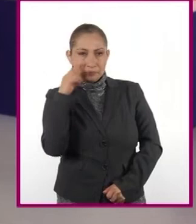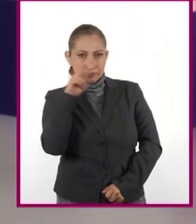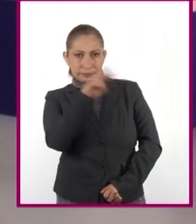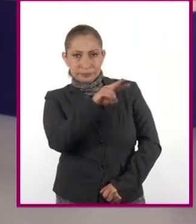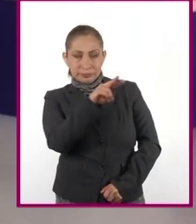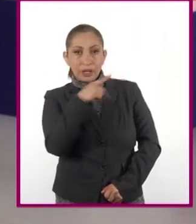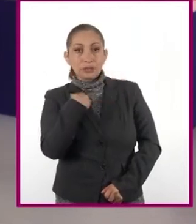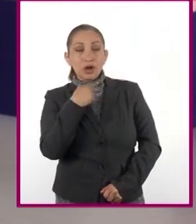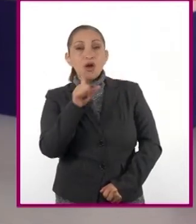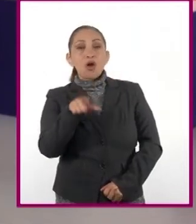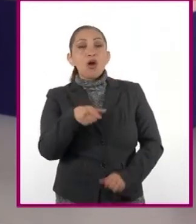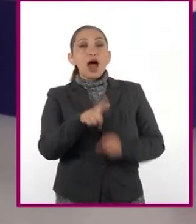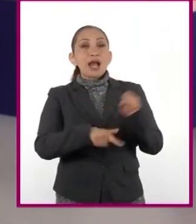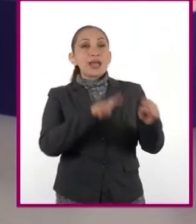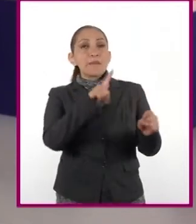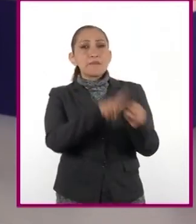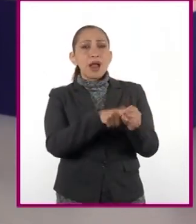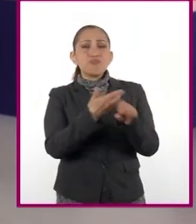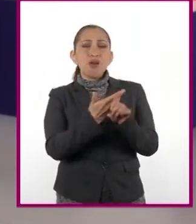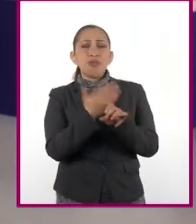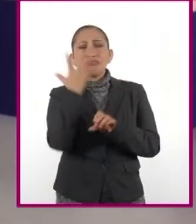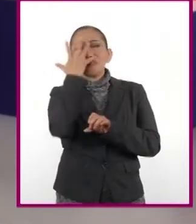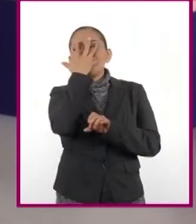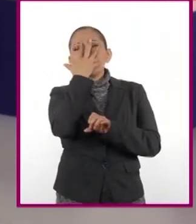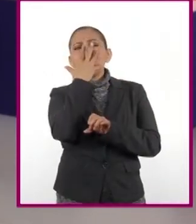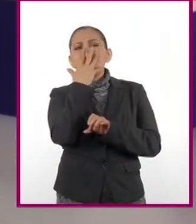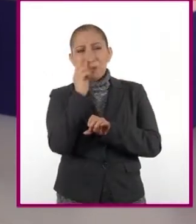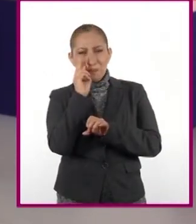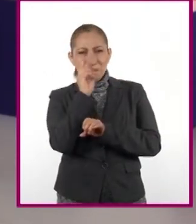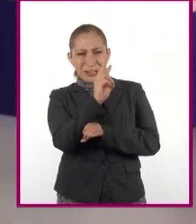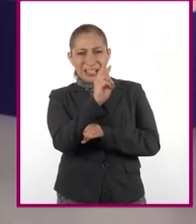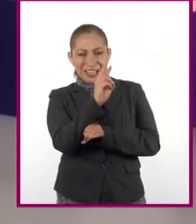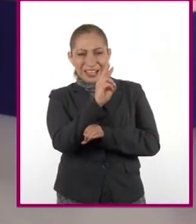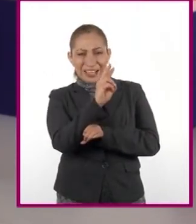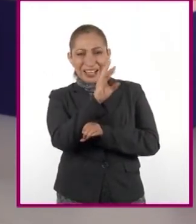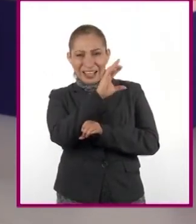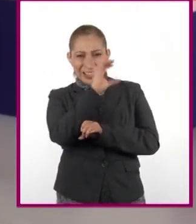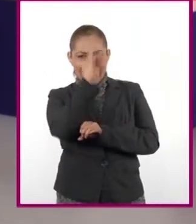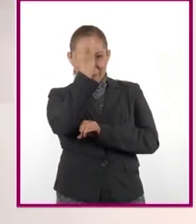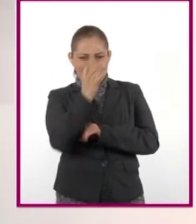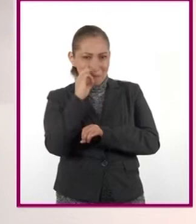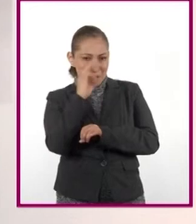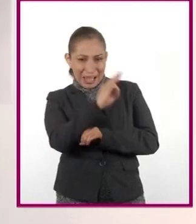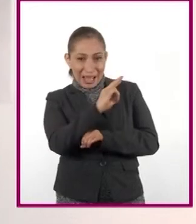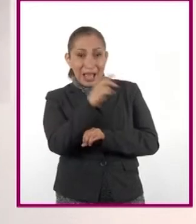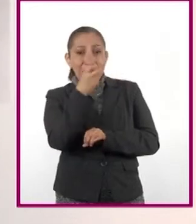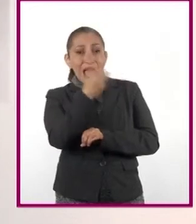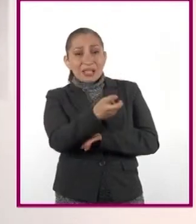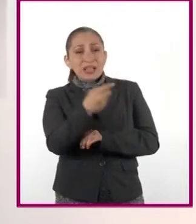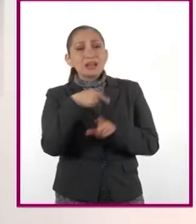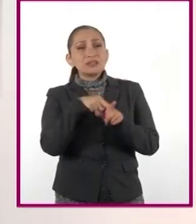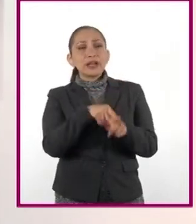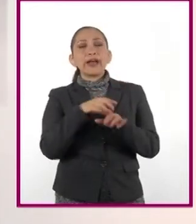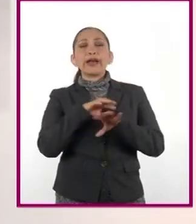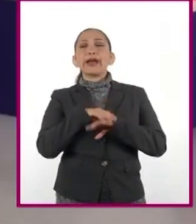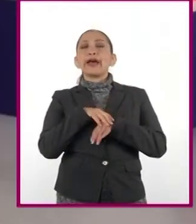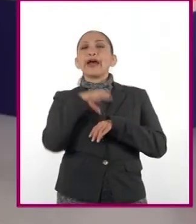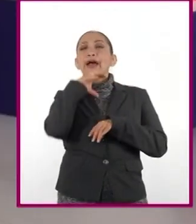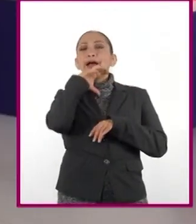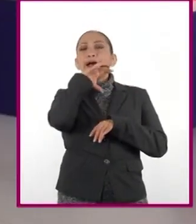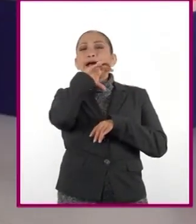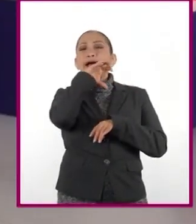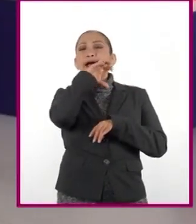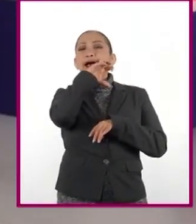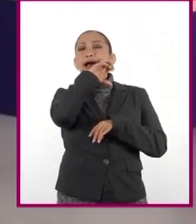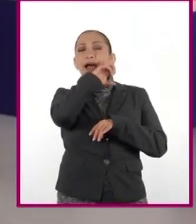Que son mamíferos muy adorables, como lo pueden apreciar en la imagen. Ellas se mantienen calientes con